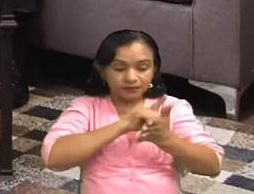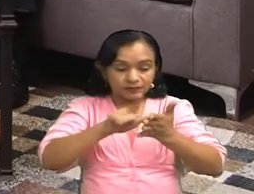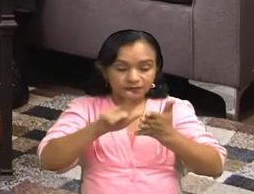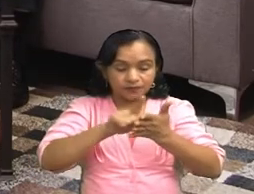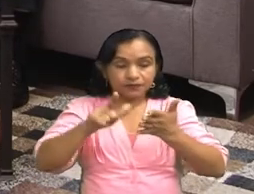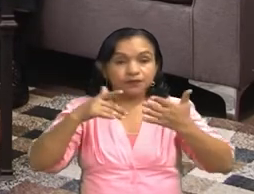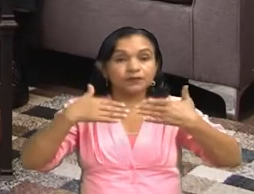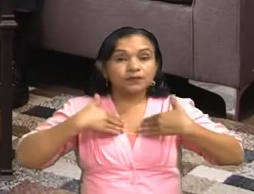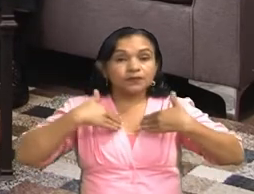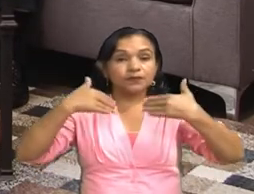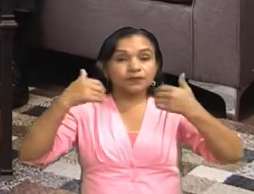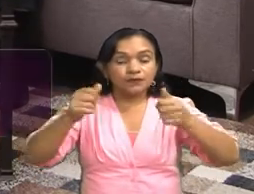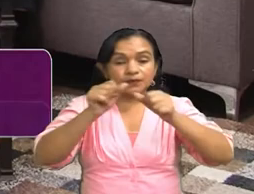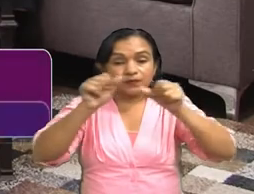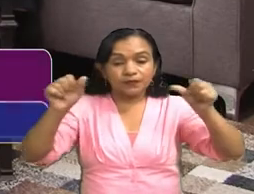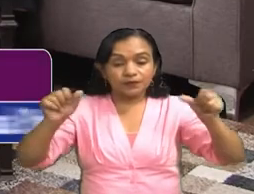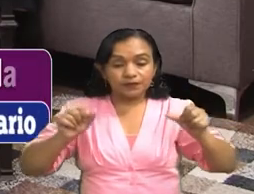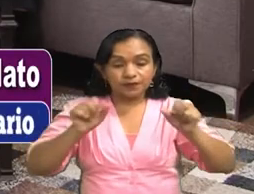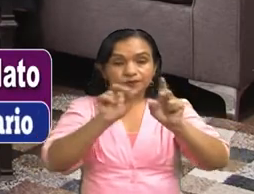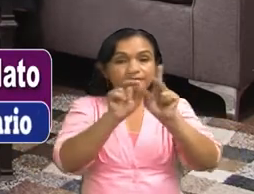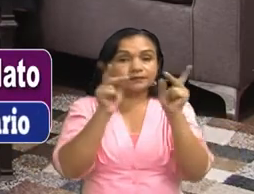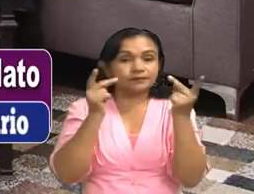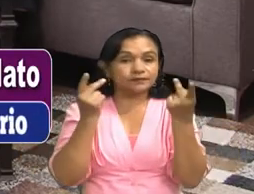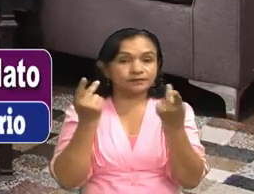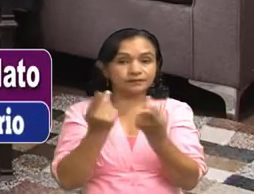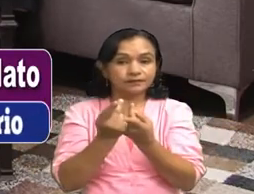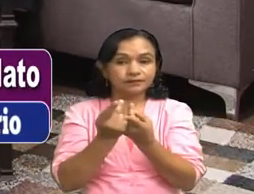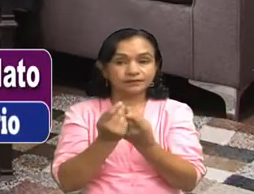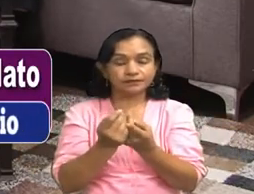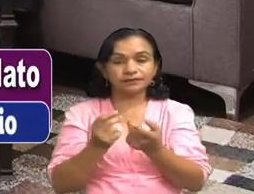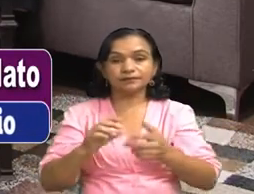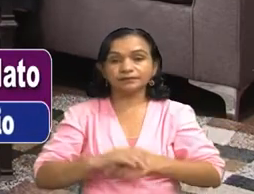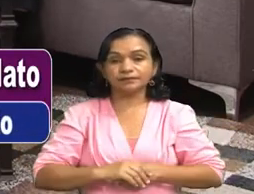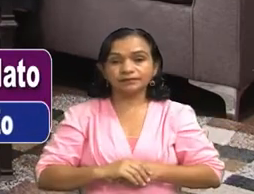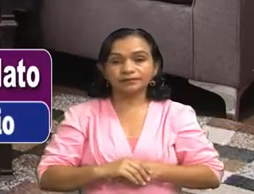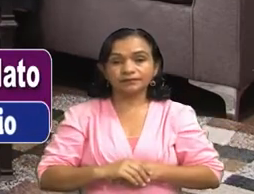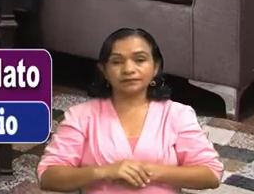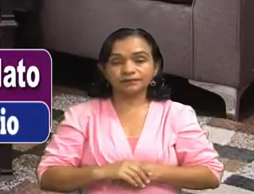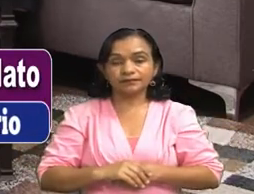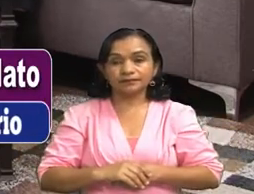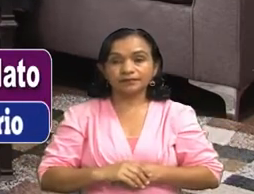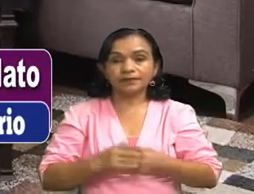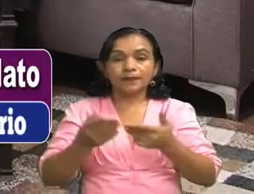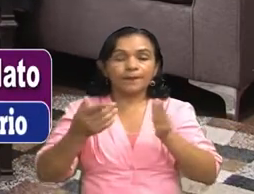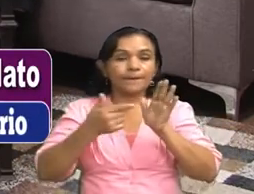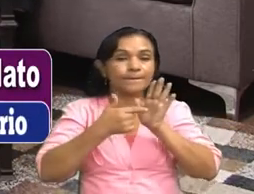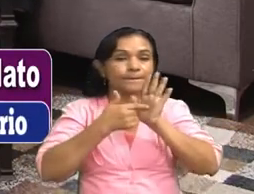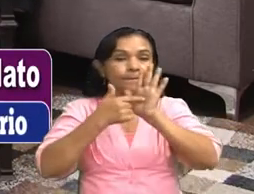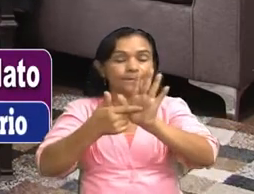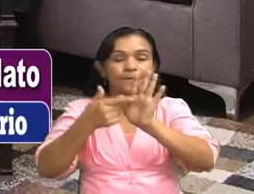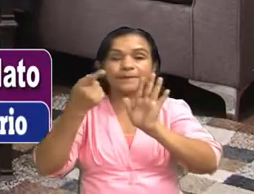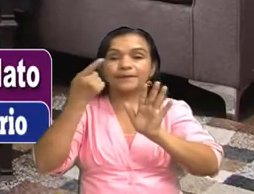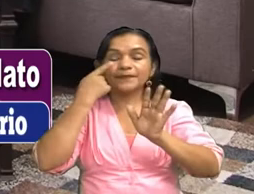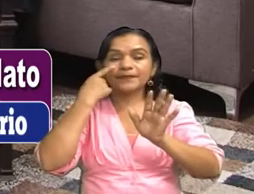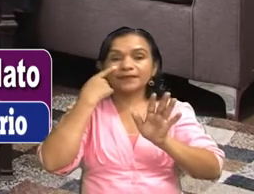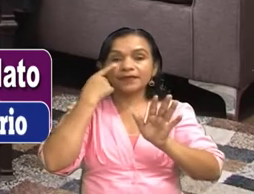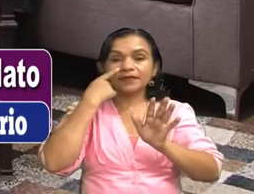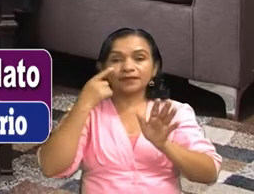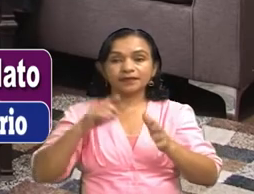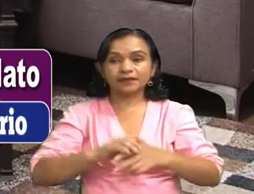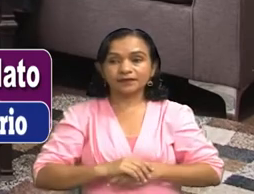animal también es sanidad pública. Claro. Porque lo que ingerimos es eso. Imagínate, por ejemplo, de